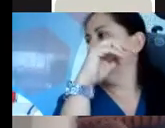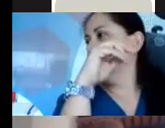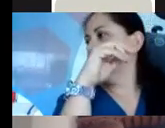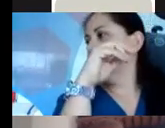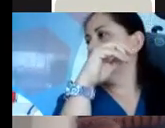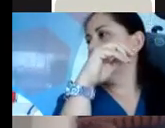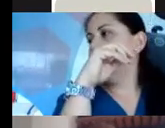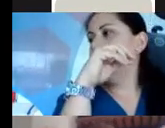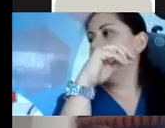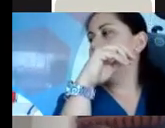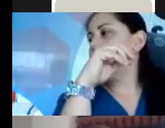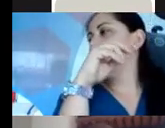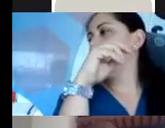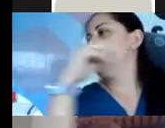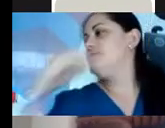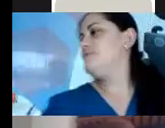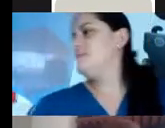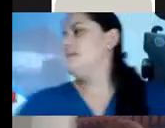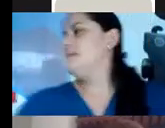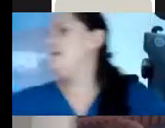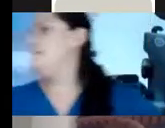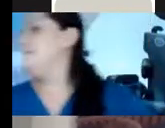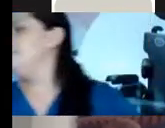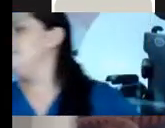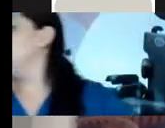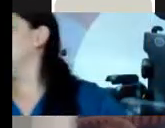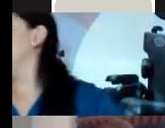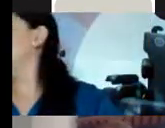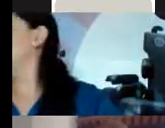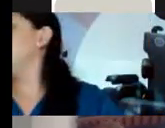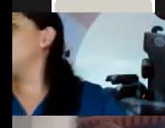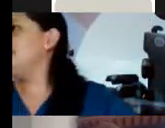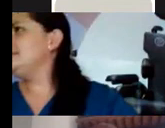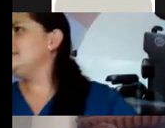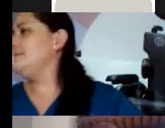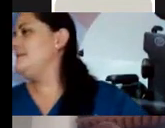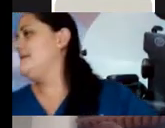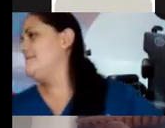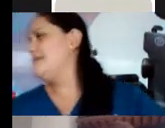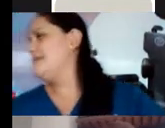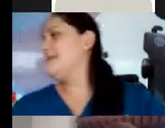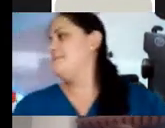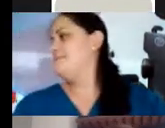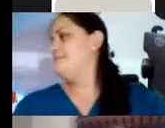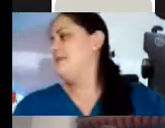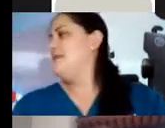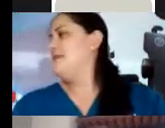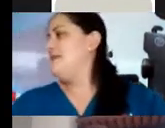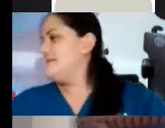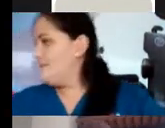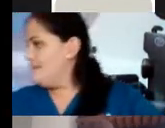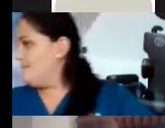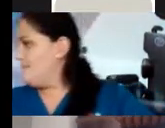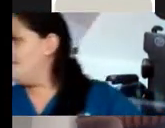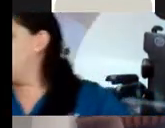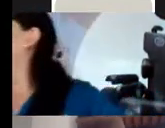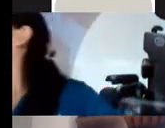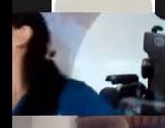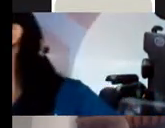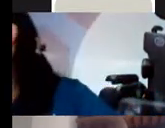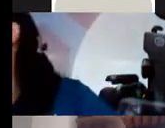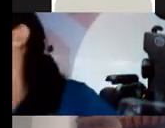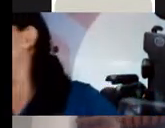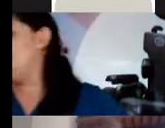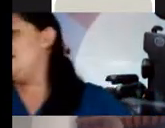un muy buen anclaje, muy, muy buena estabilidad, fácil de colocar y fácil de sacar. ¿Por qué no hablar, y seguramente